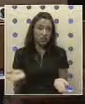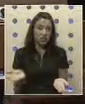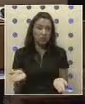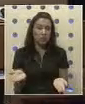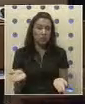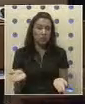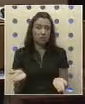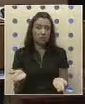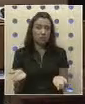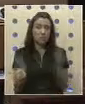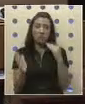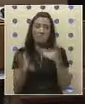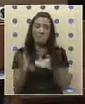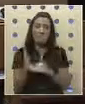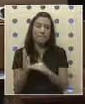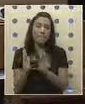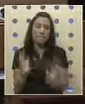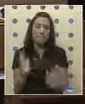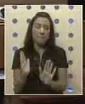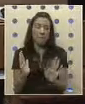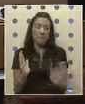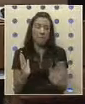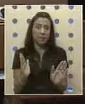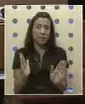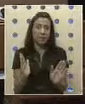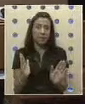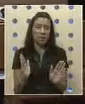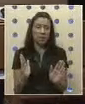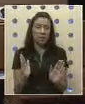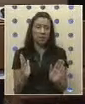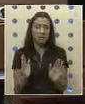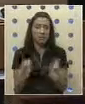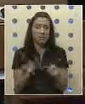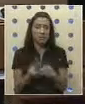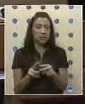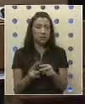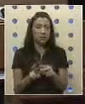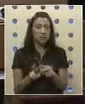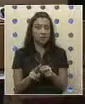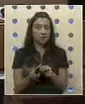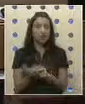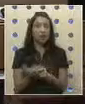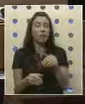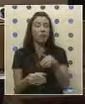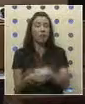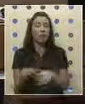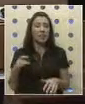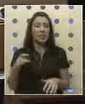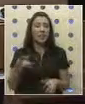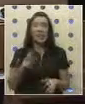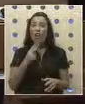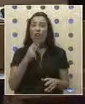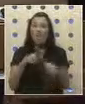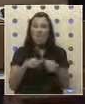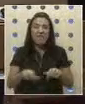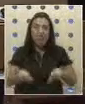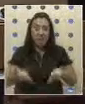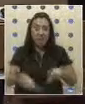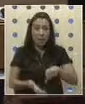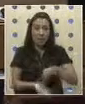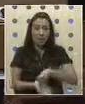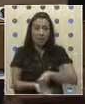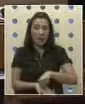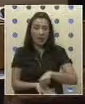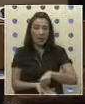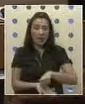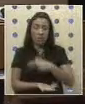esté pendiente el materializar y viabilizar la votación de los chilenos que no residen en el país, que a